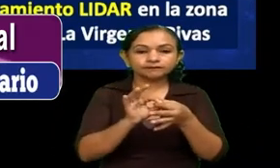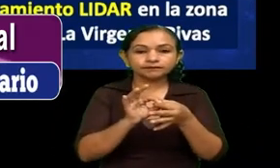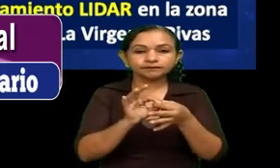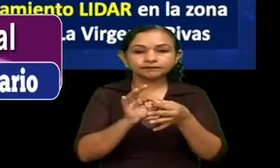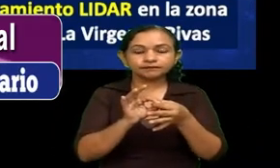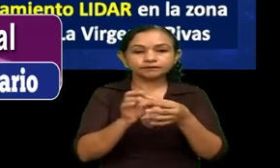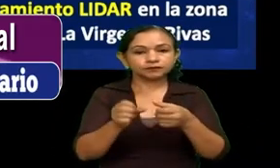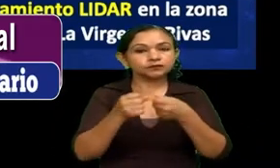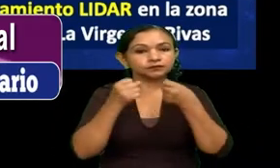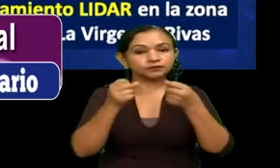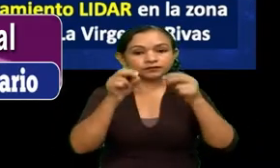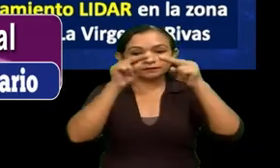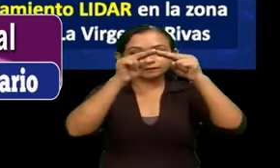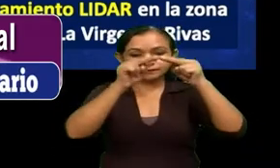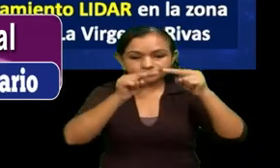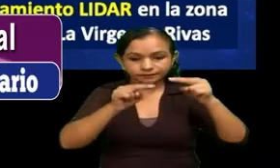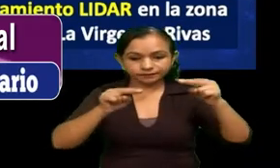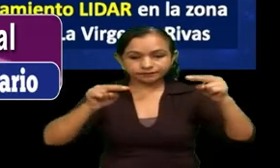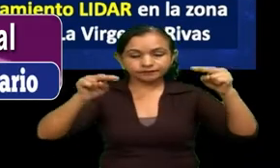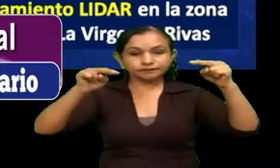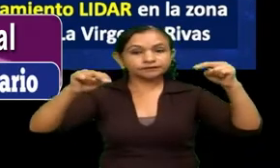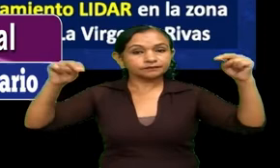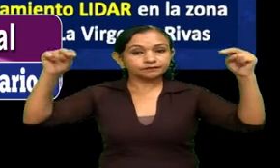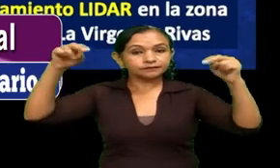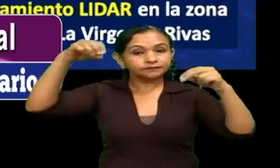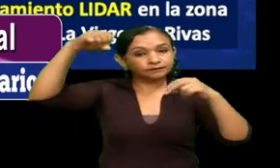robusto. El problema,